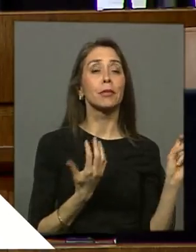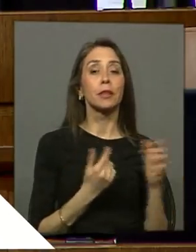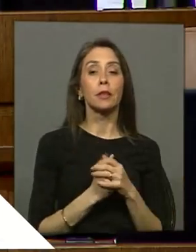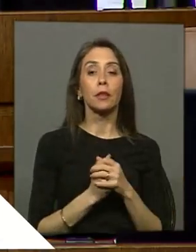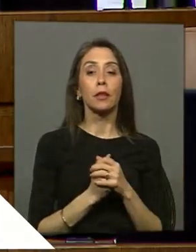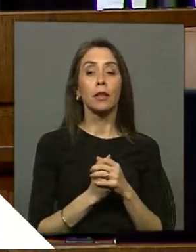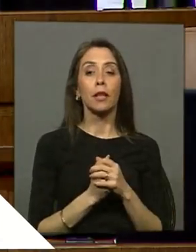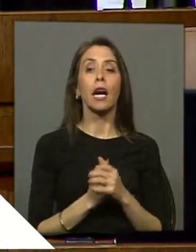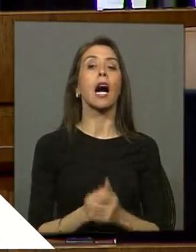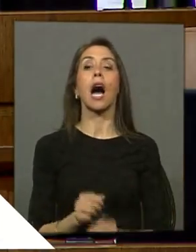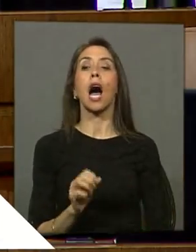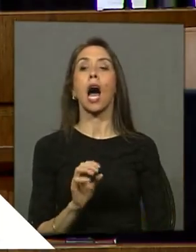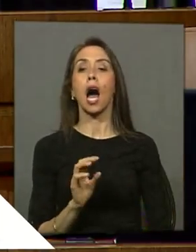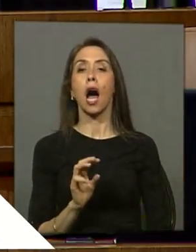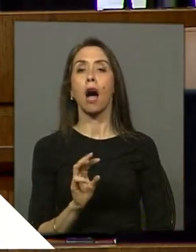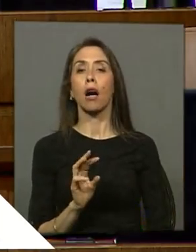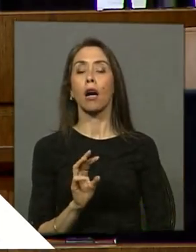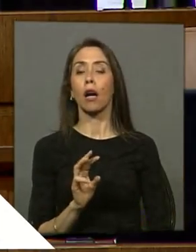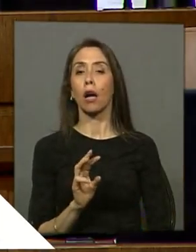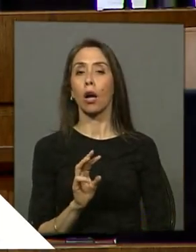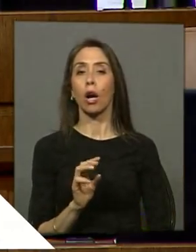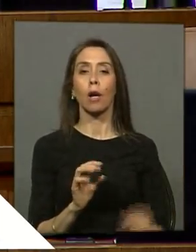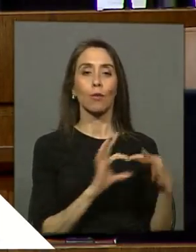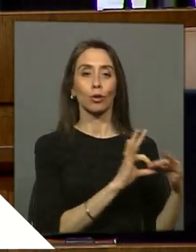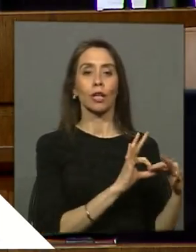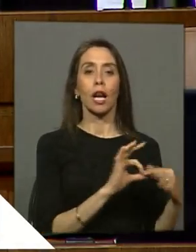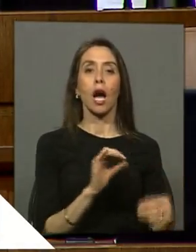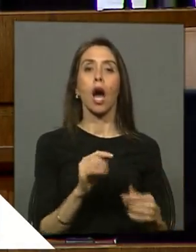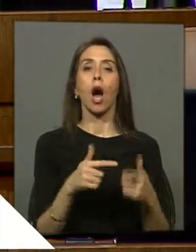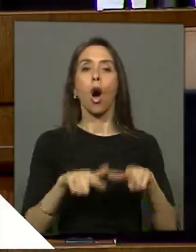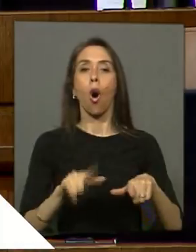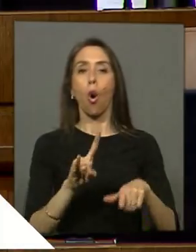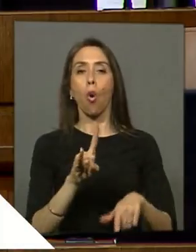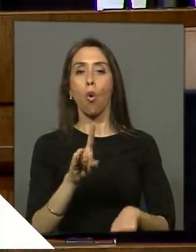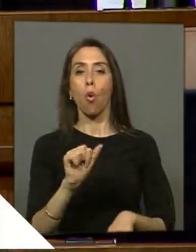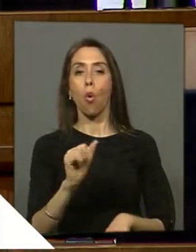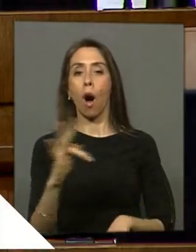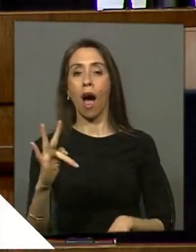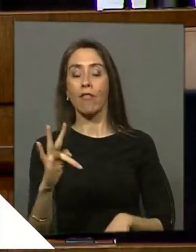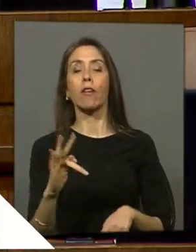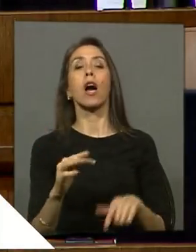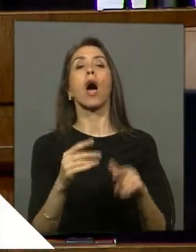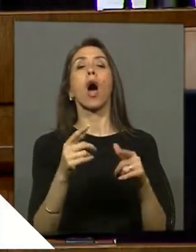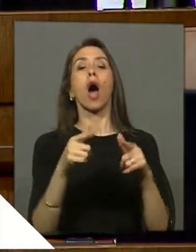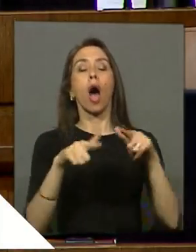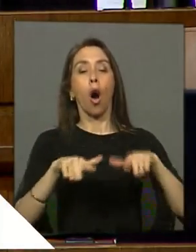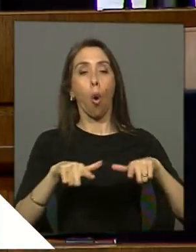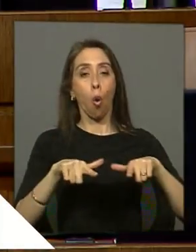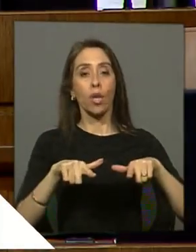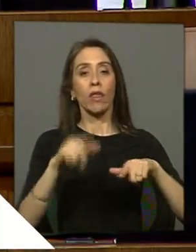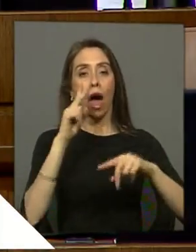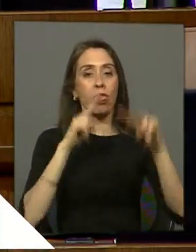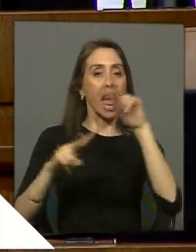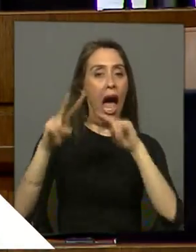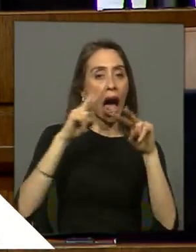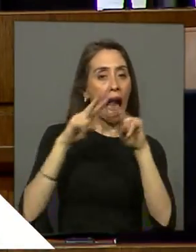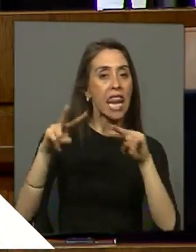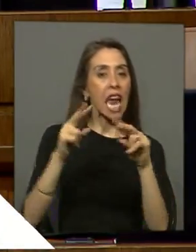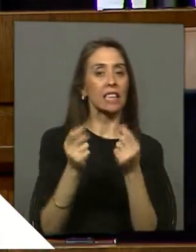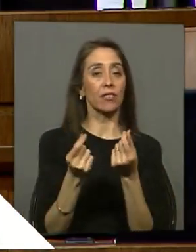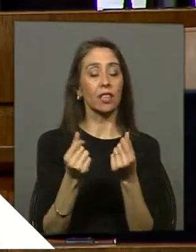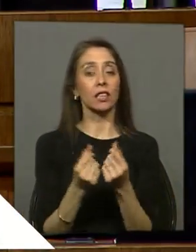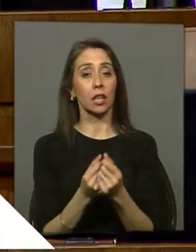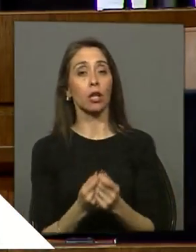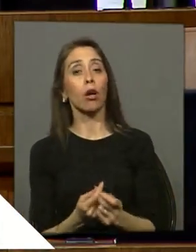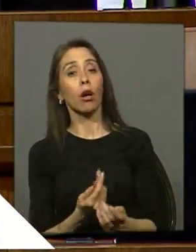la UAF muchas gracias colega Silva la unidad de análisis financiero esta ni siquiera contestó